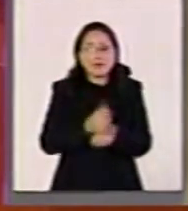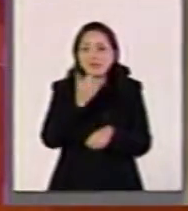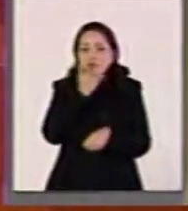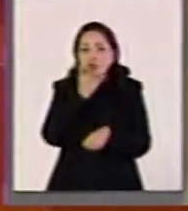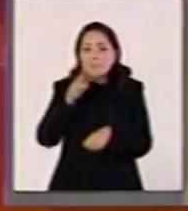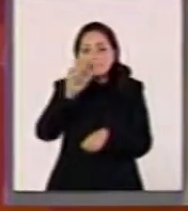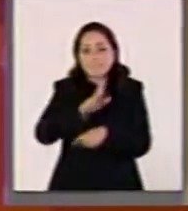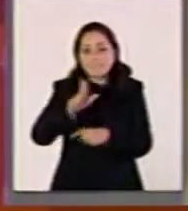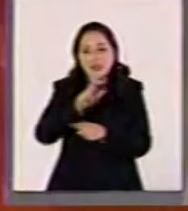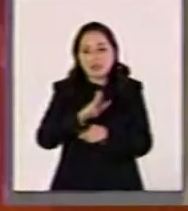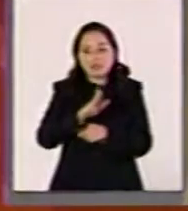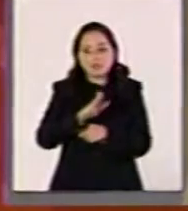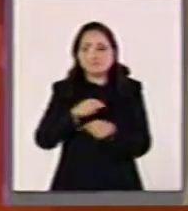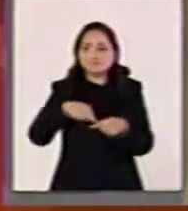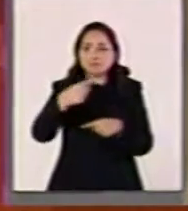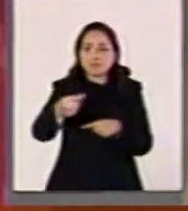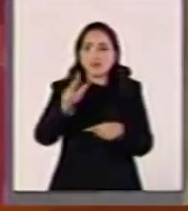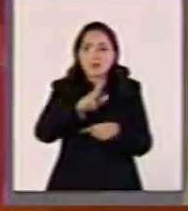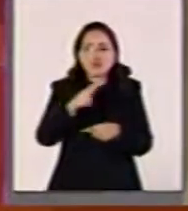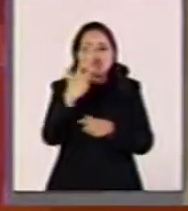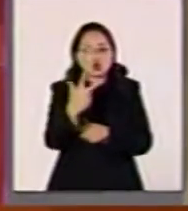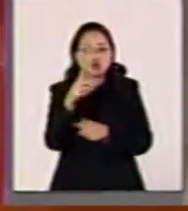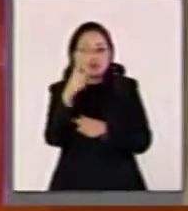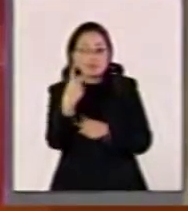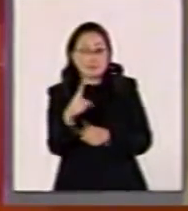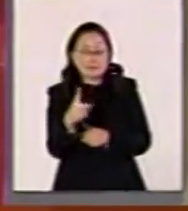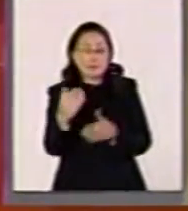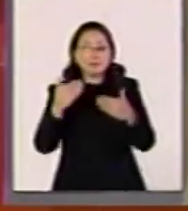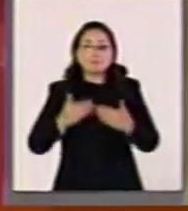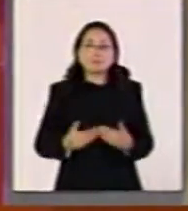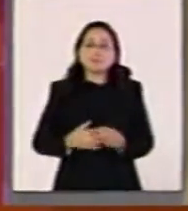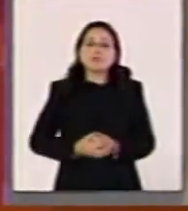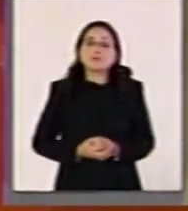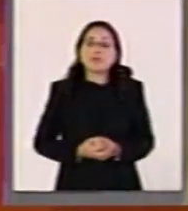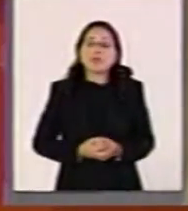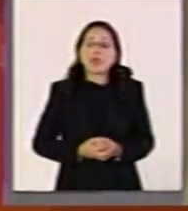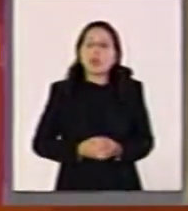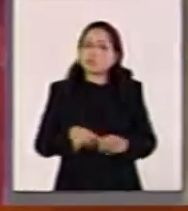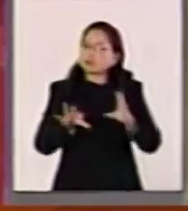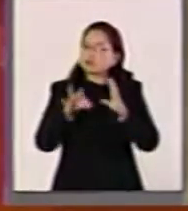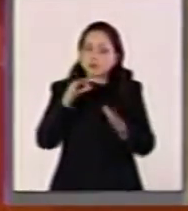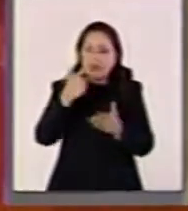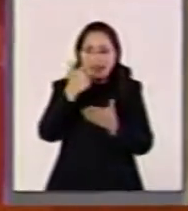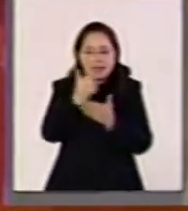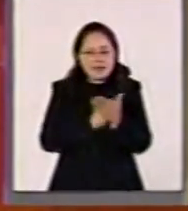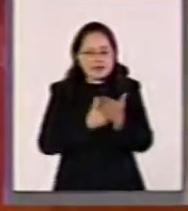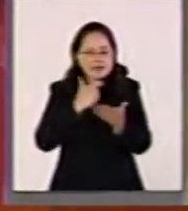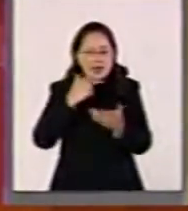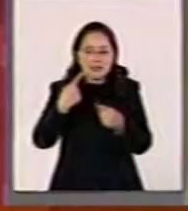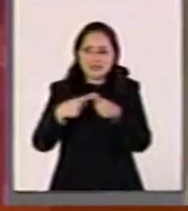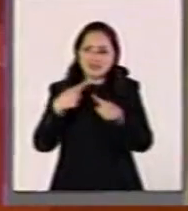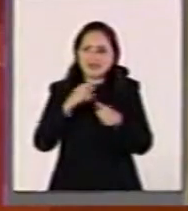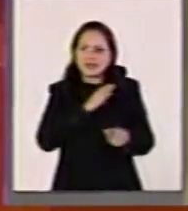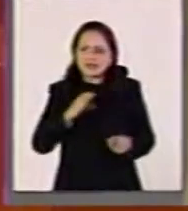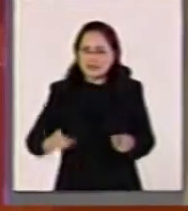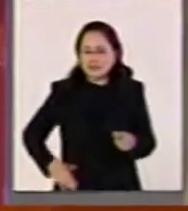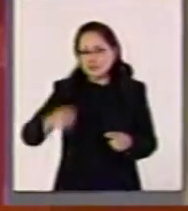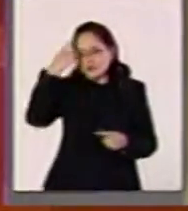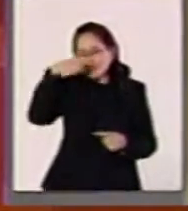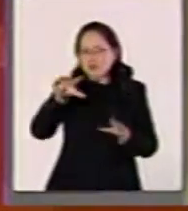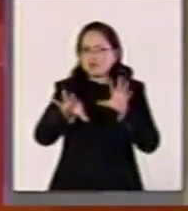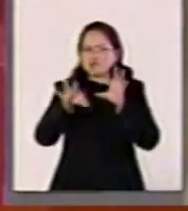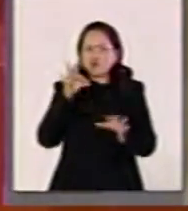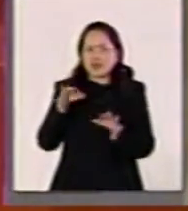el martes siguiente, 8 de diciembre, se definió la lista de candidaturas finalmente para que